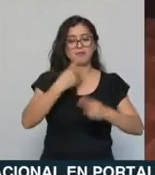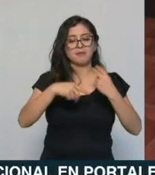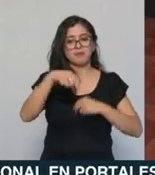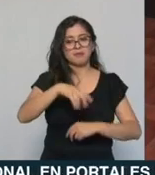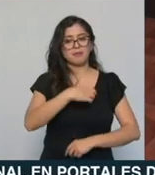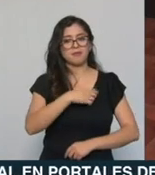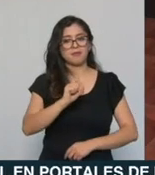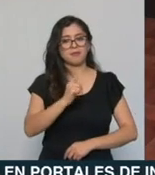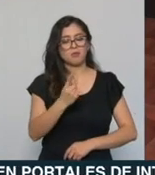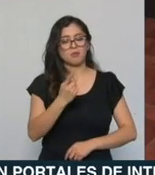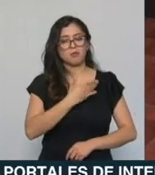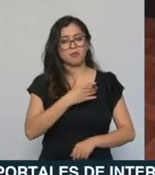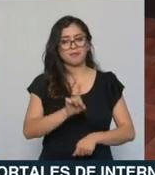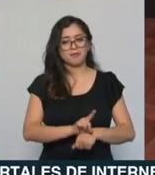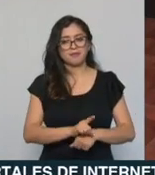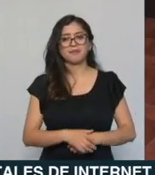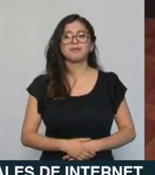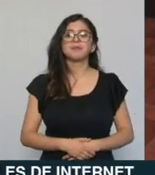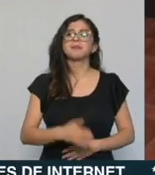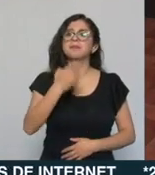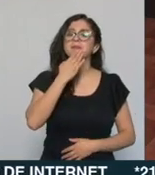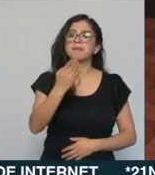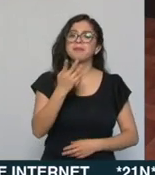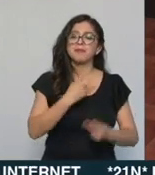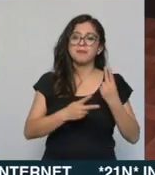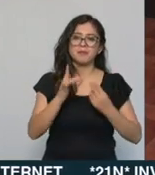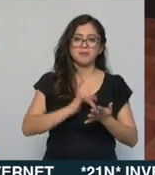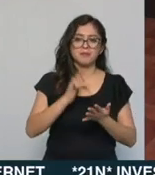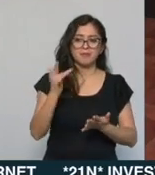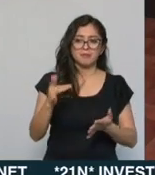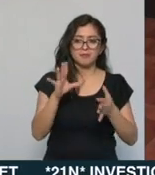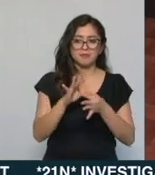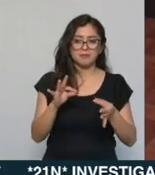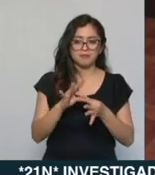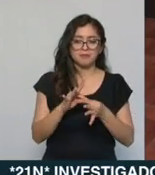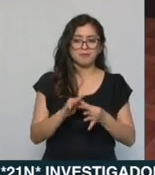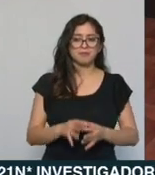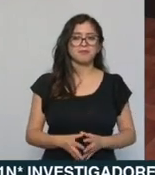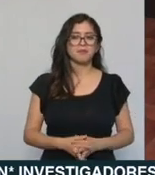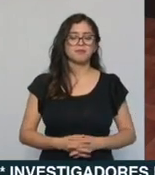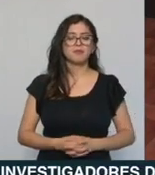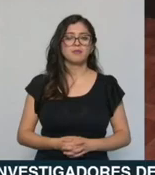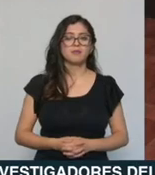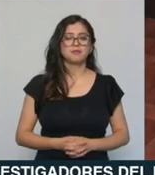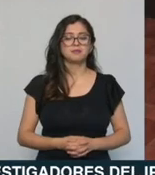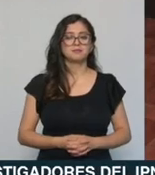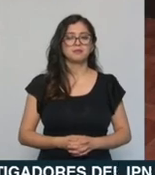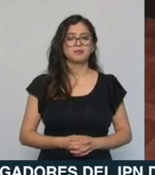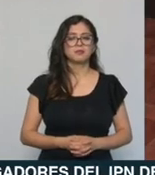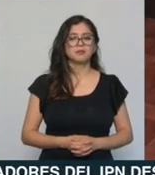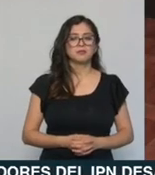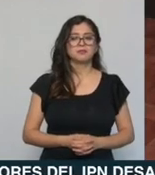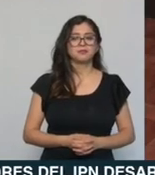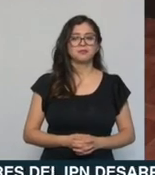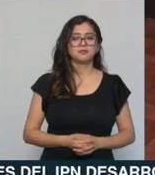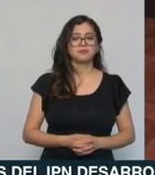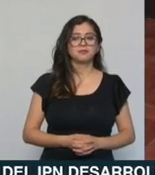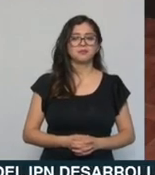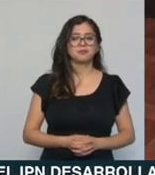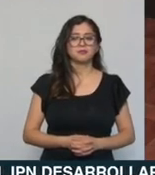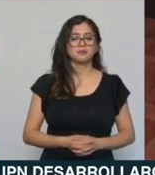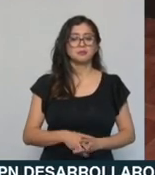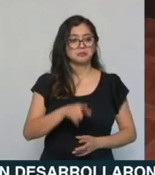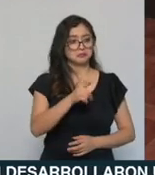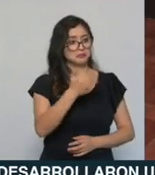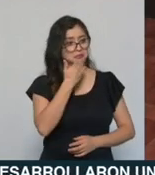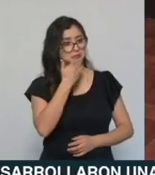gracias. Hola Juan, hola Ale. Muchas gracias por estar con nosotros. Qué bueno que hablamos sobre esto, es muy importante. Qué bueno que hablamos de esto. Y mira, las personas